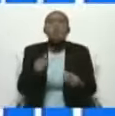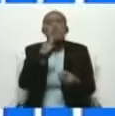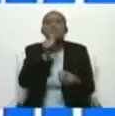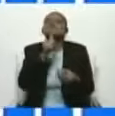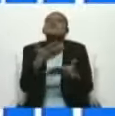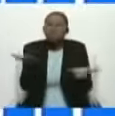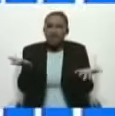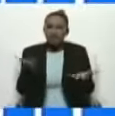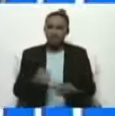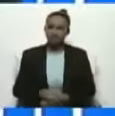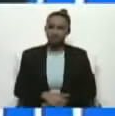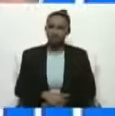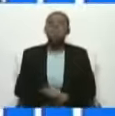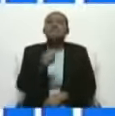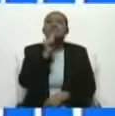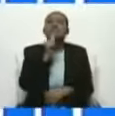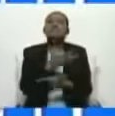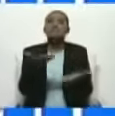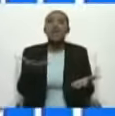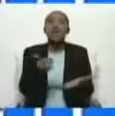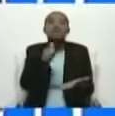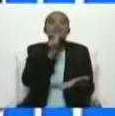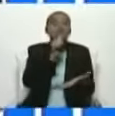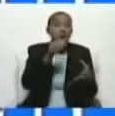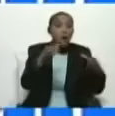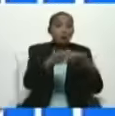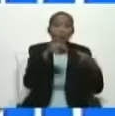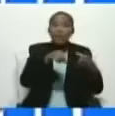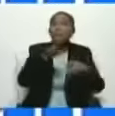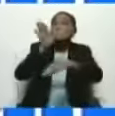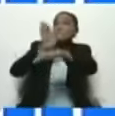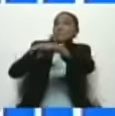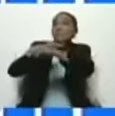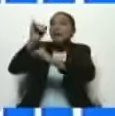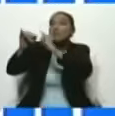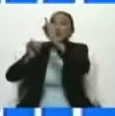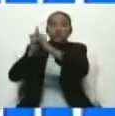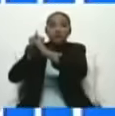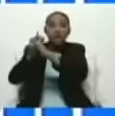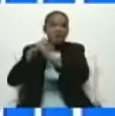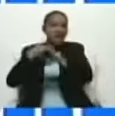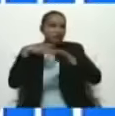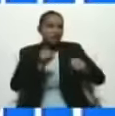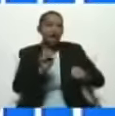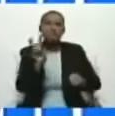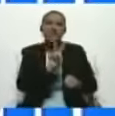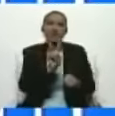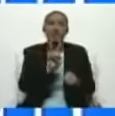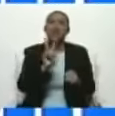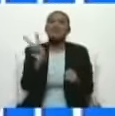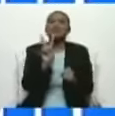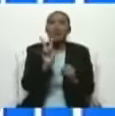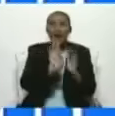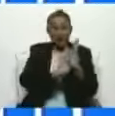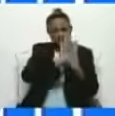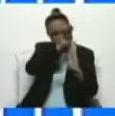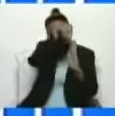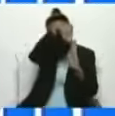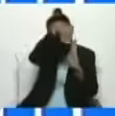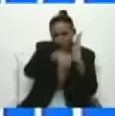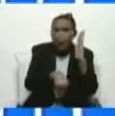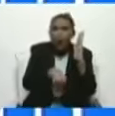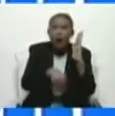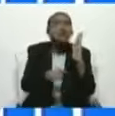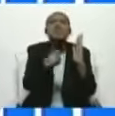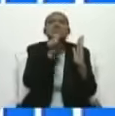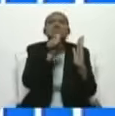fue? ¿Quién pidió sanciones que llevaron a este país a la más grave crisis económica de su historia? ¿Y quién